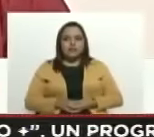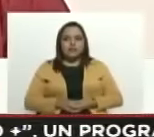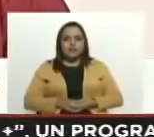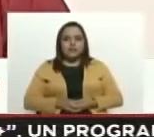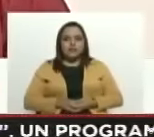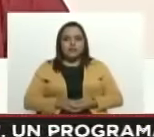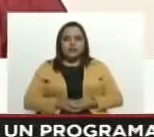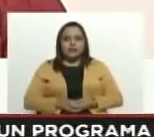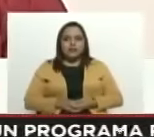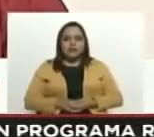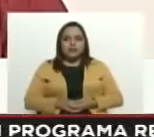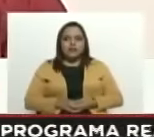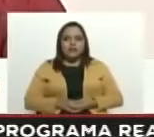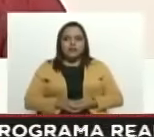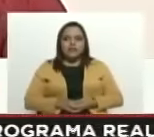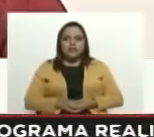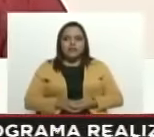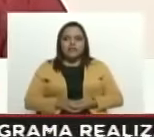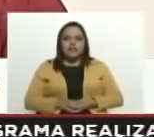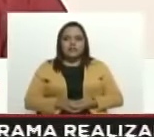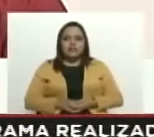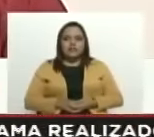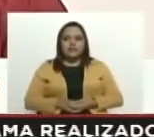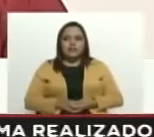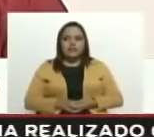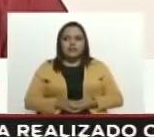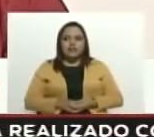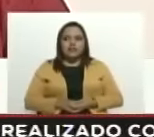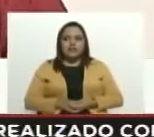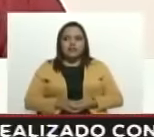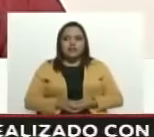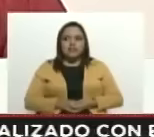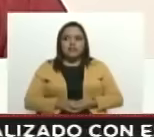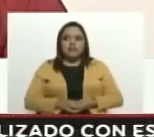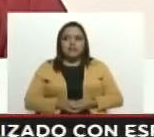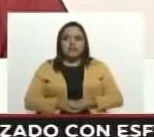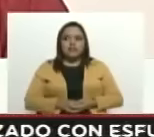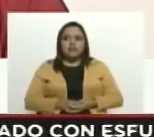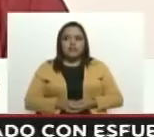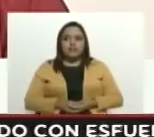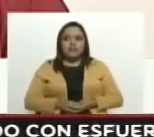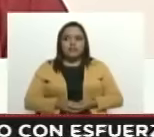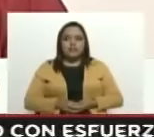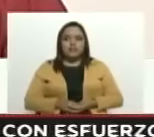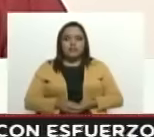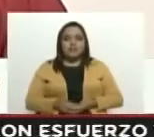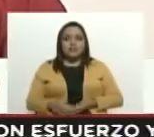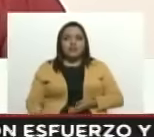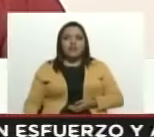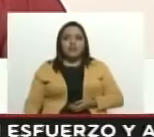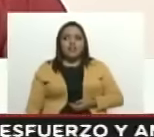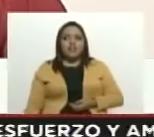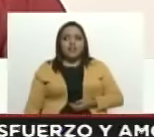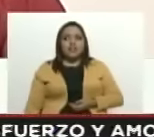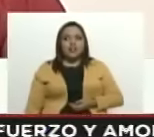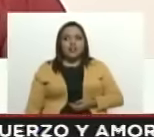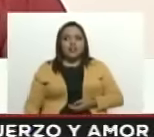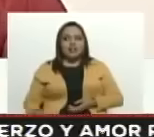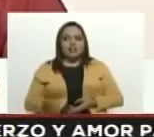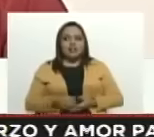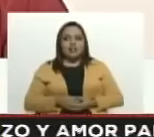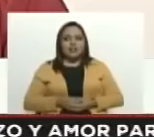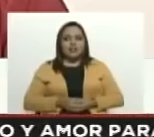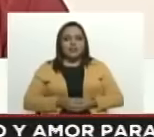movilización por Palestina, yo creo que son más de 5.000 asesinados, pero muchos más. Todos los días uno ve una bomba que explota en un